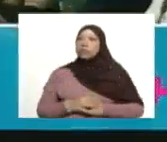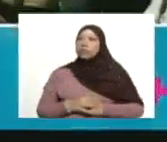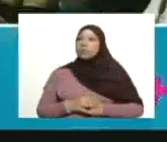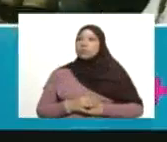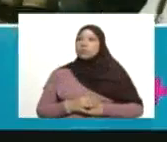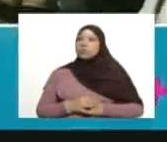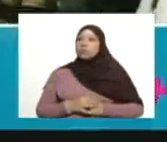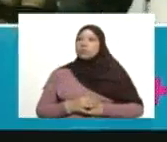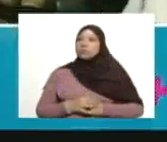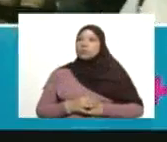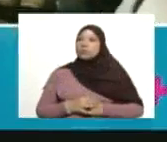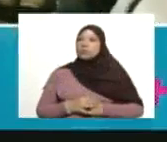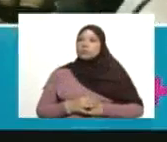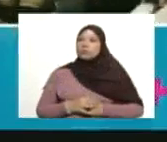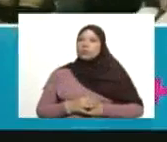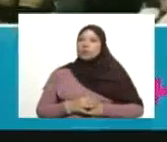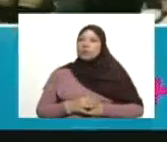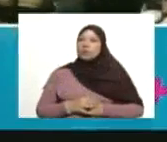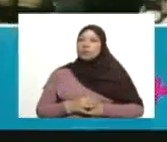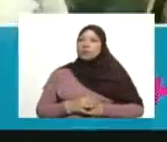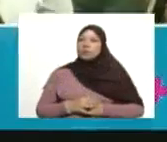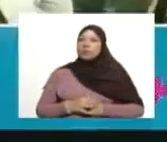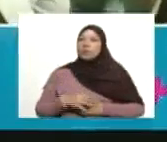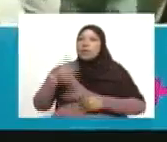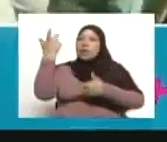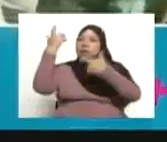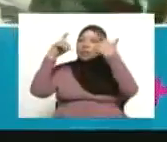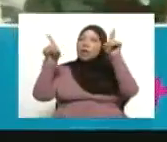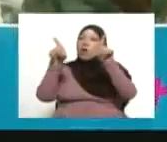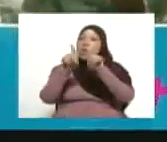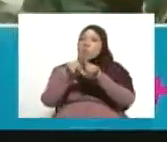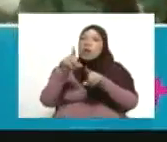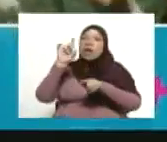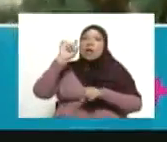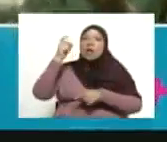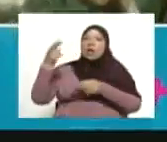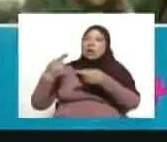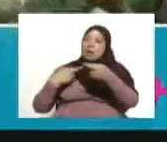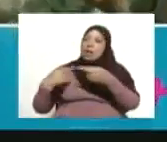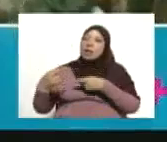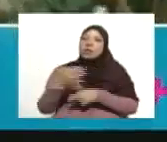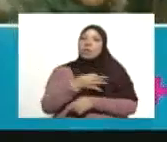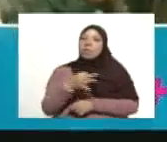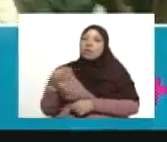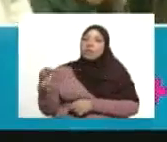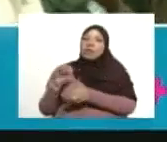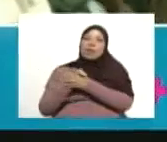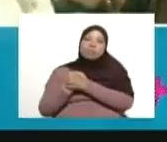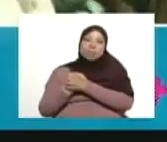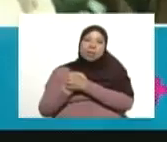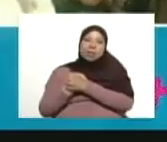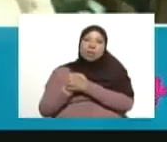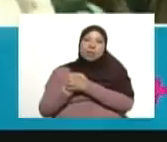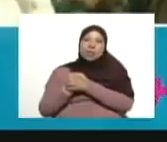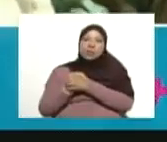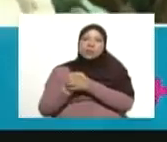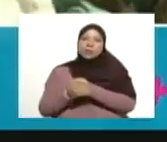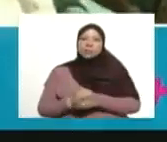Pero es Fidel y Chávez los fundadores de una relación ejemplar de